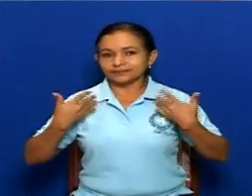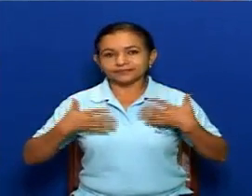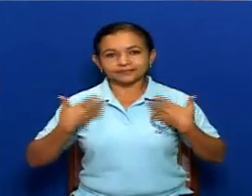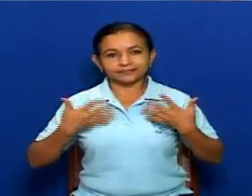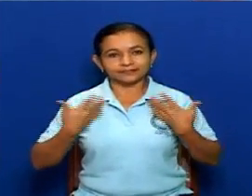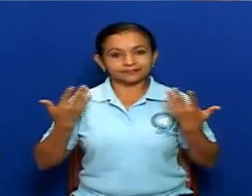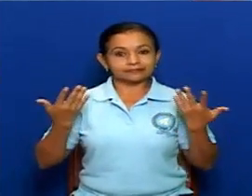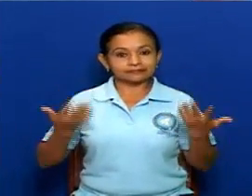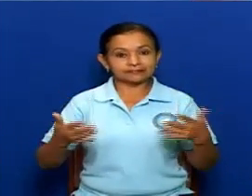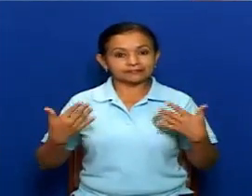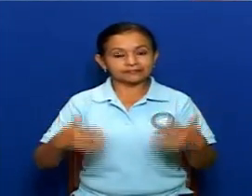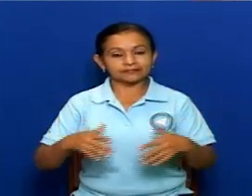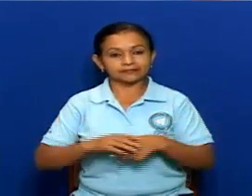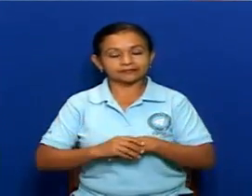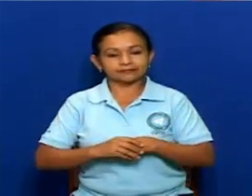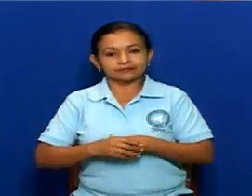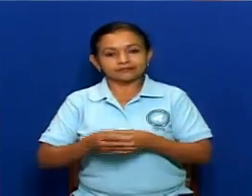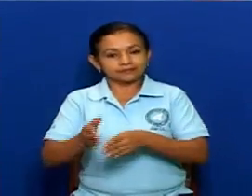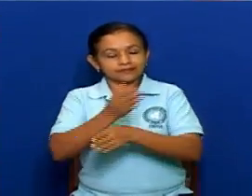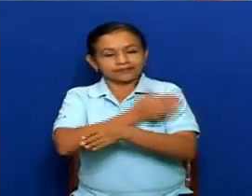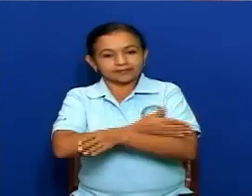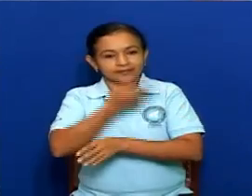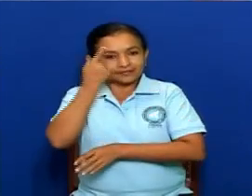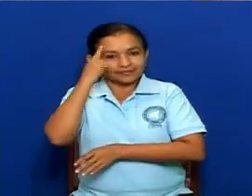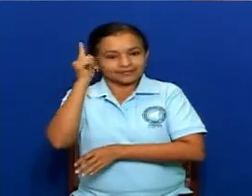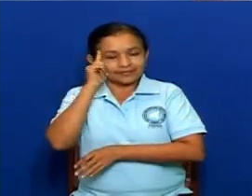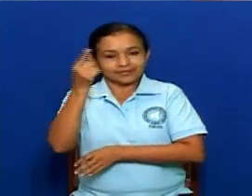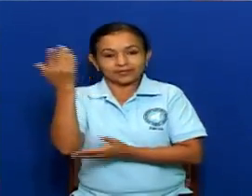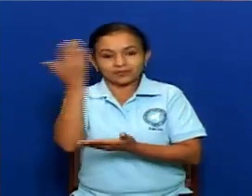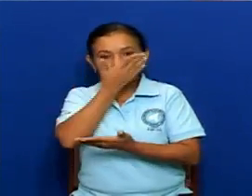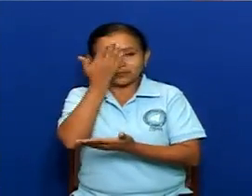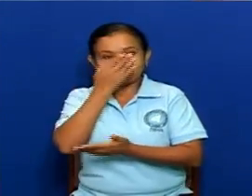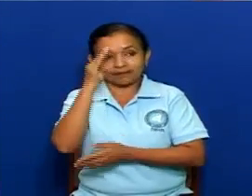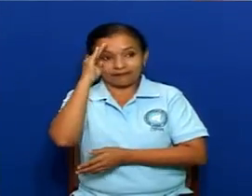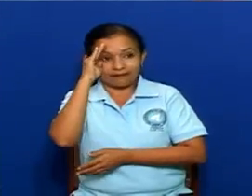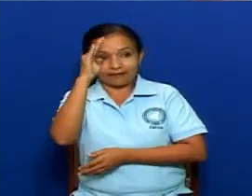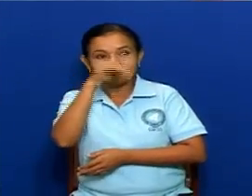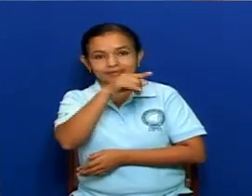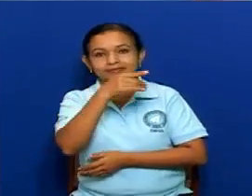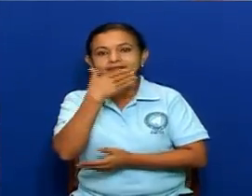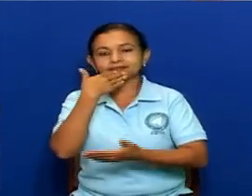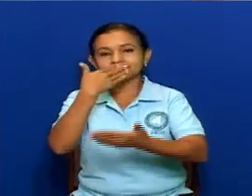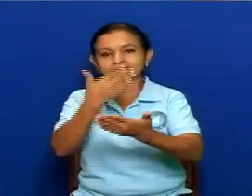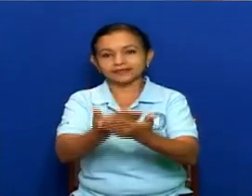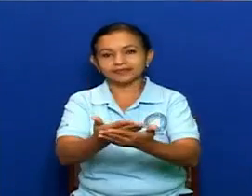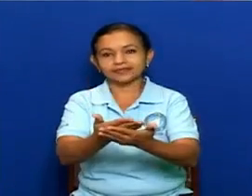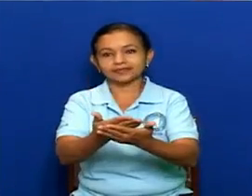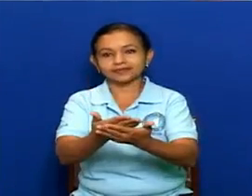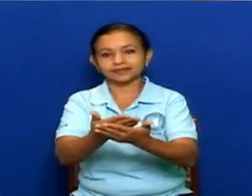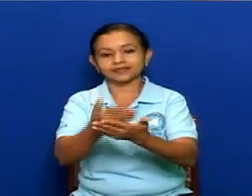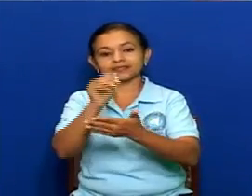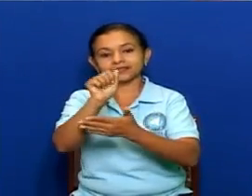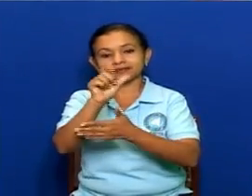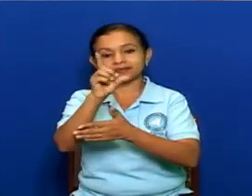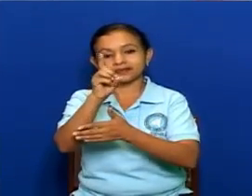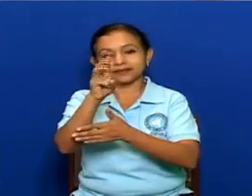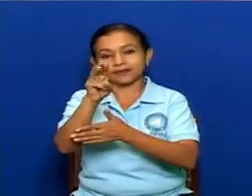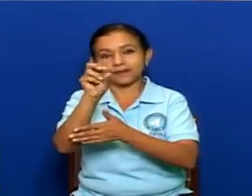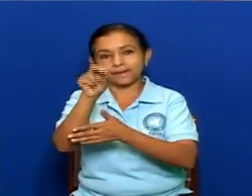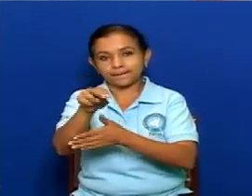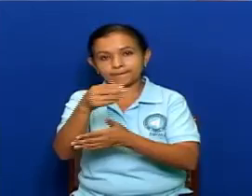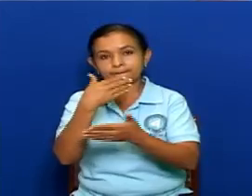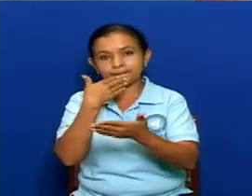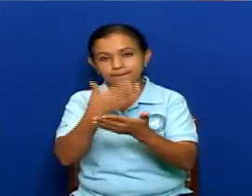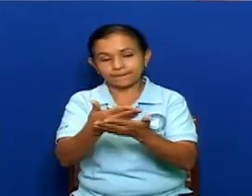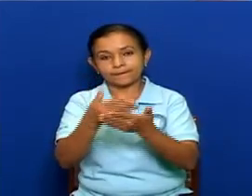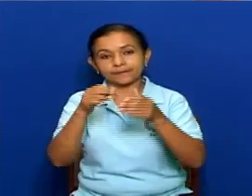oh, ¿quién iba a creer, verdad, jefa, que íbamos a terminar? Y eso gracias pues a la administración, a la